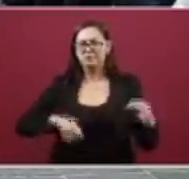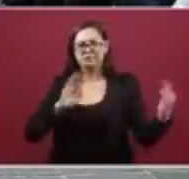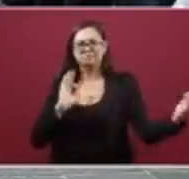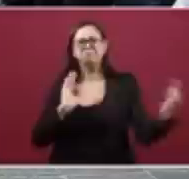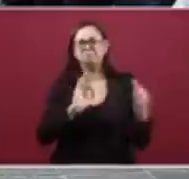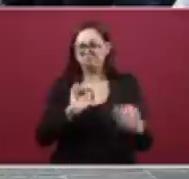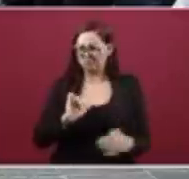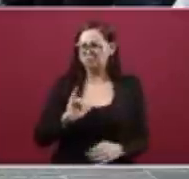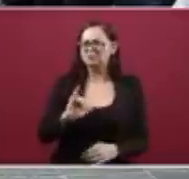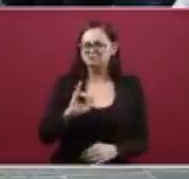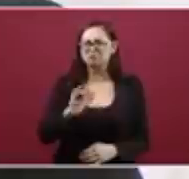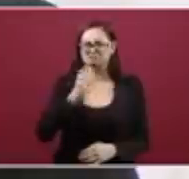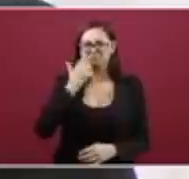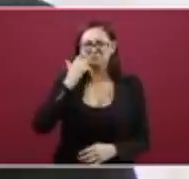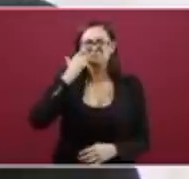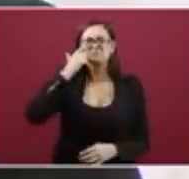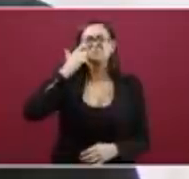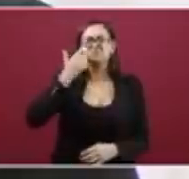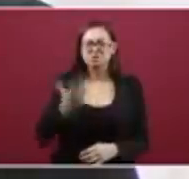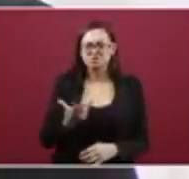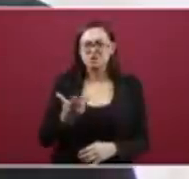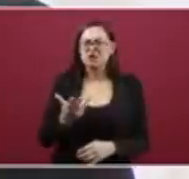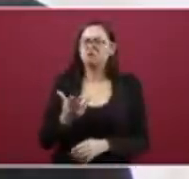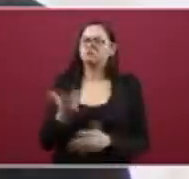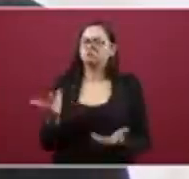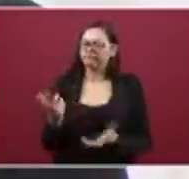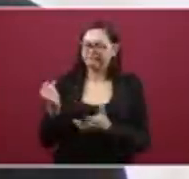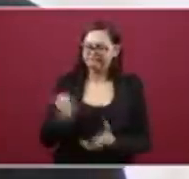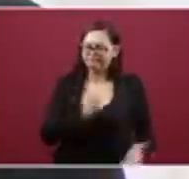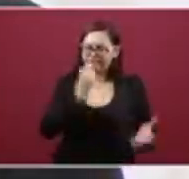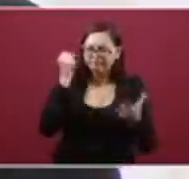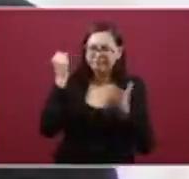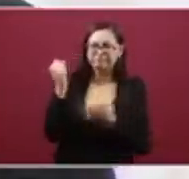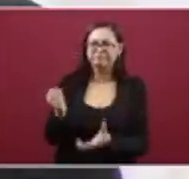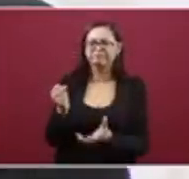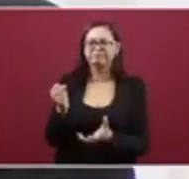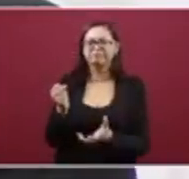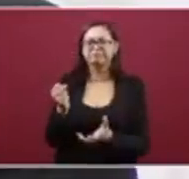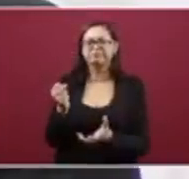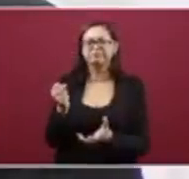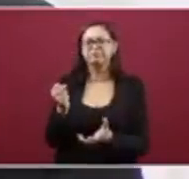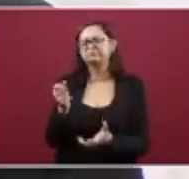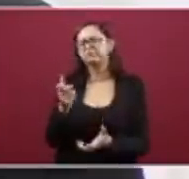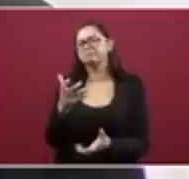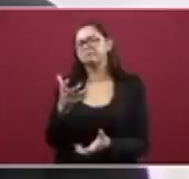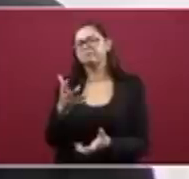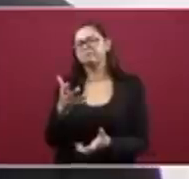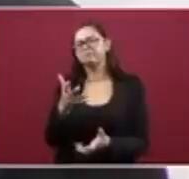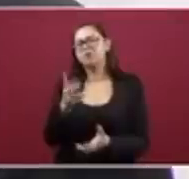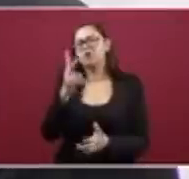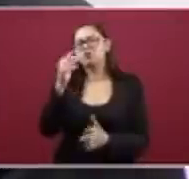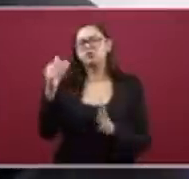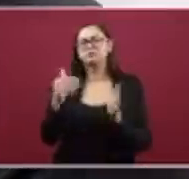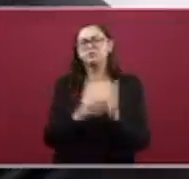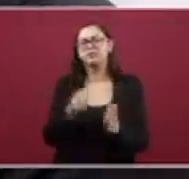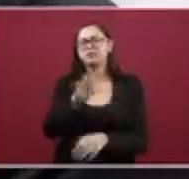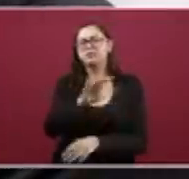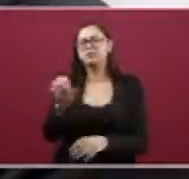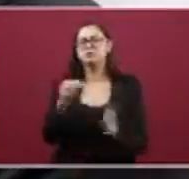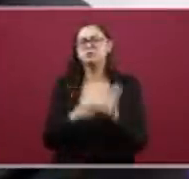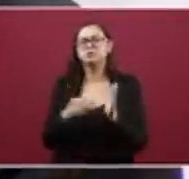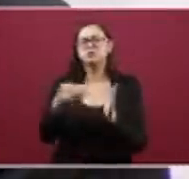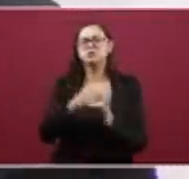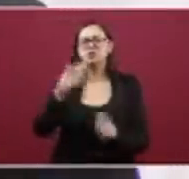convertir de invertir al menos 2500 millones de